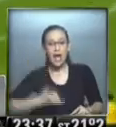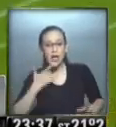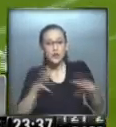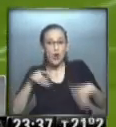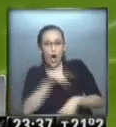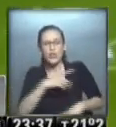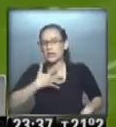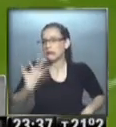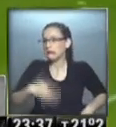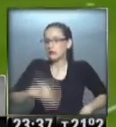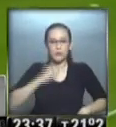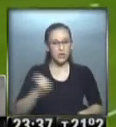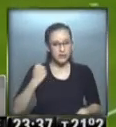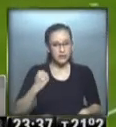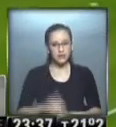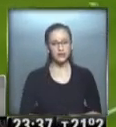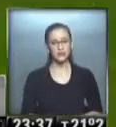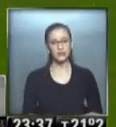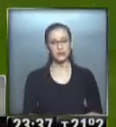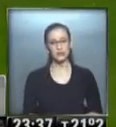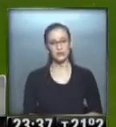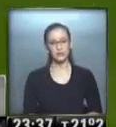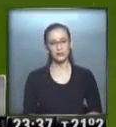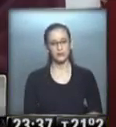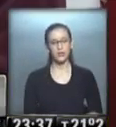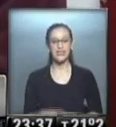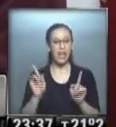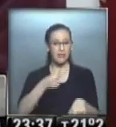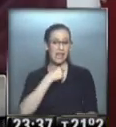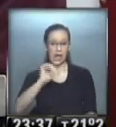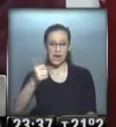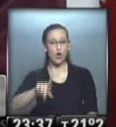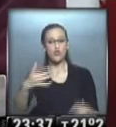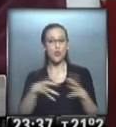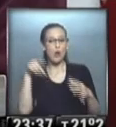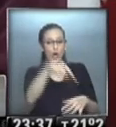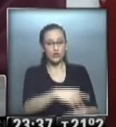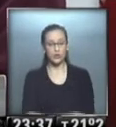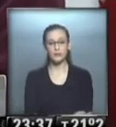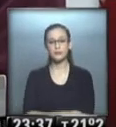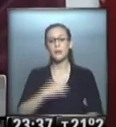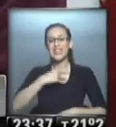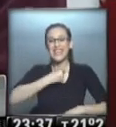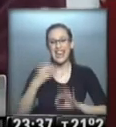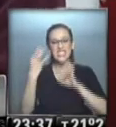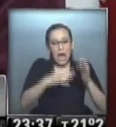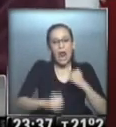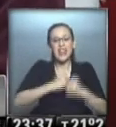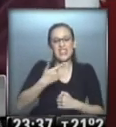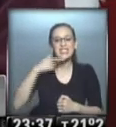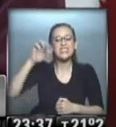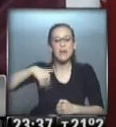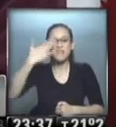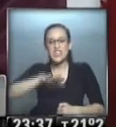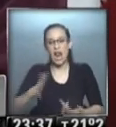un rival grande, un rival de cuidado, un rival que tiene las mismas aspiraciones que nosotros y que también tratará de llegar a semifinal, así que un